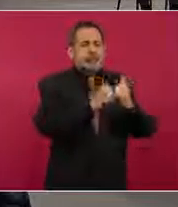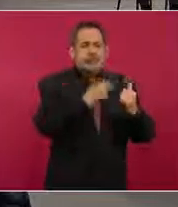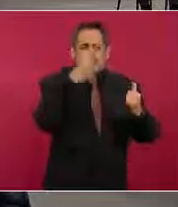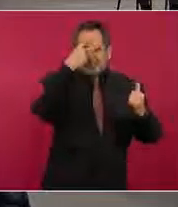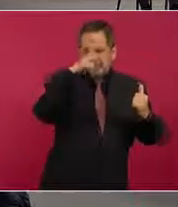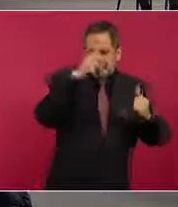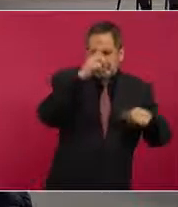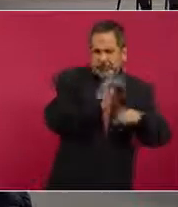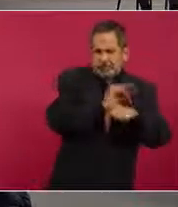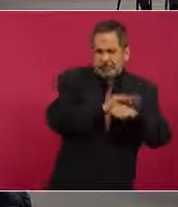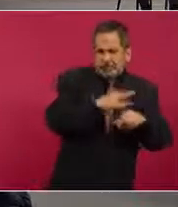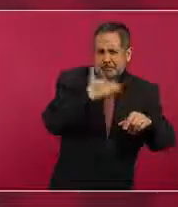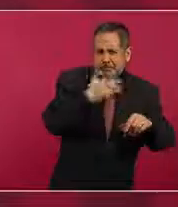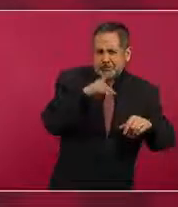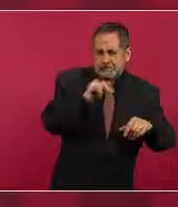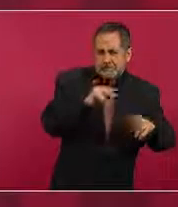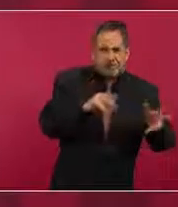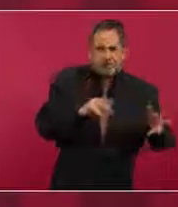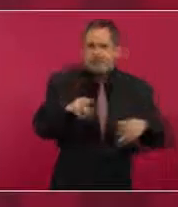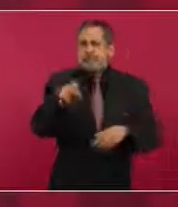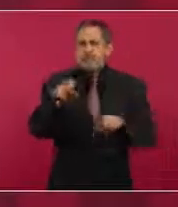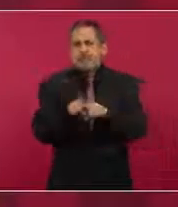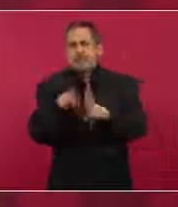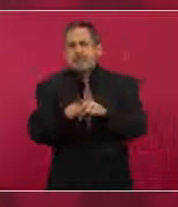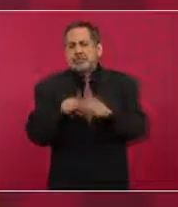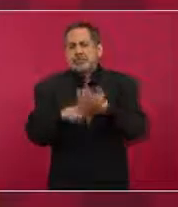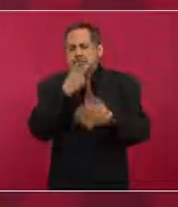Corrupción. Lo mismo.